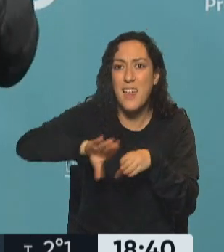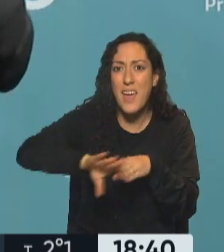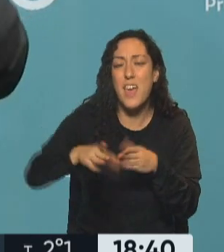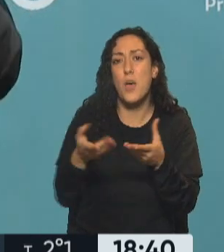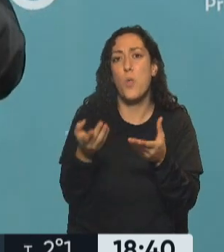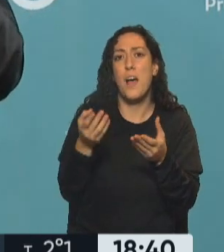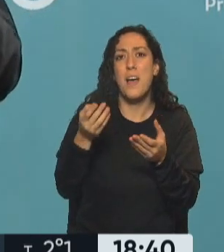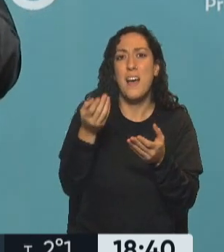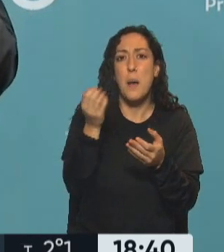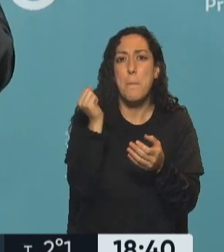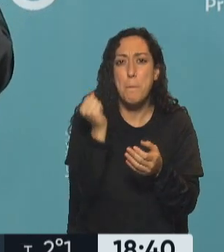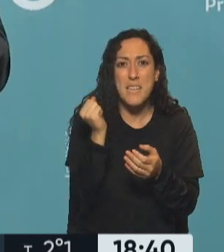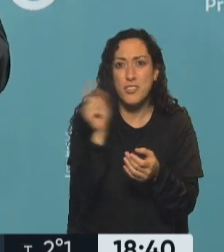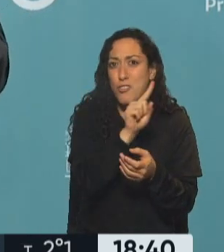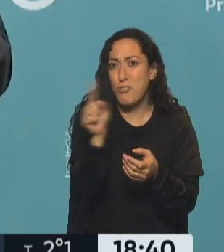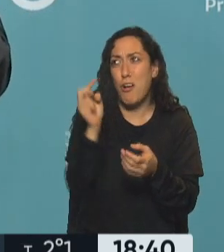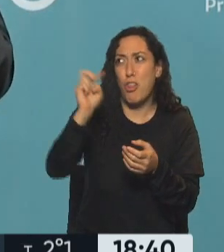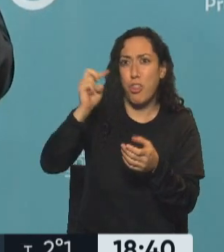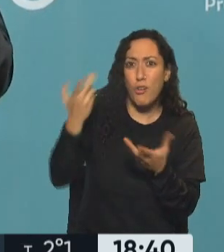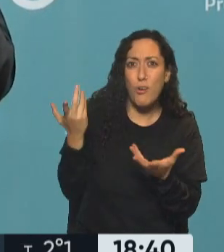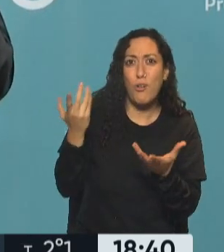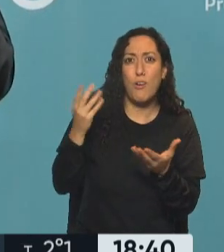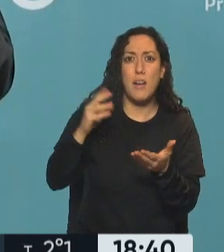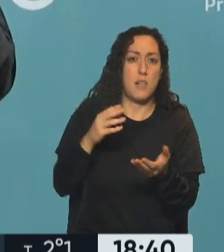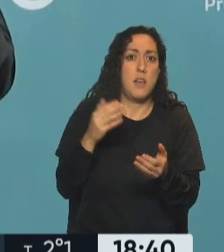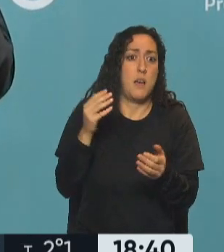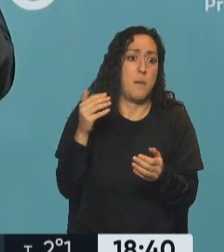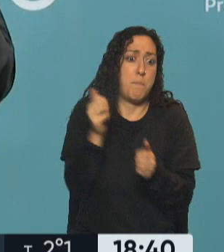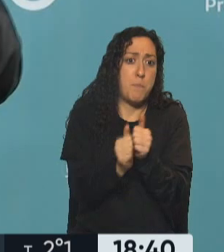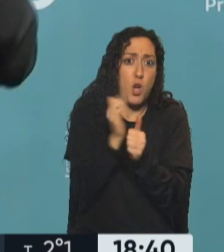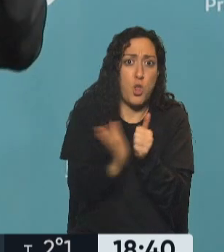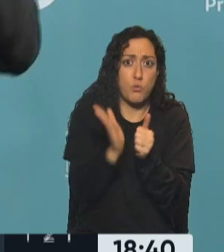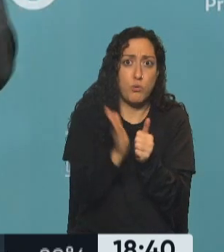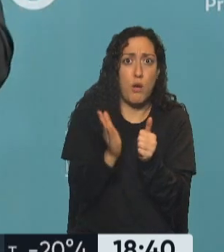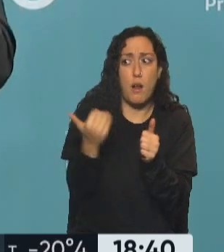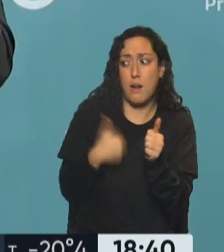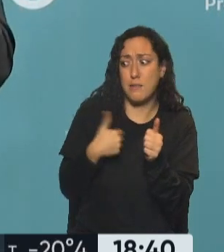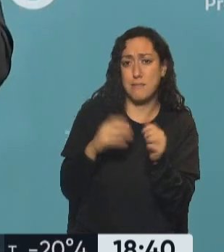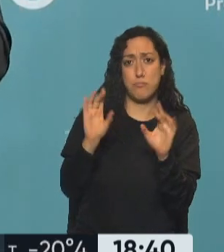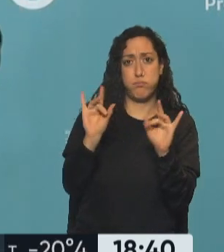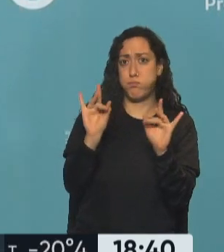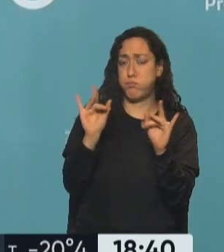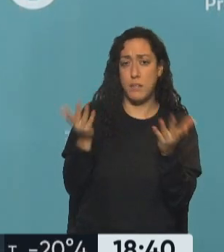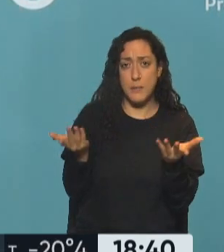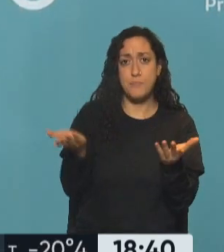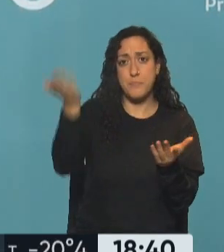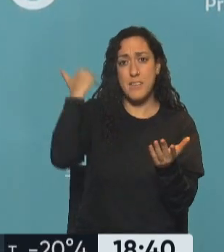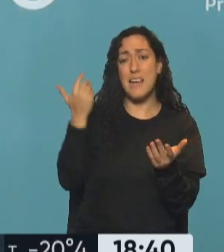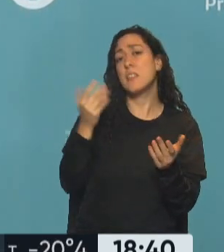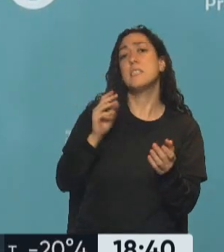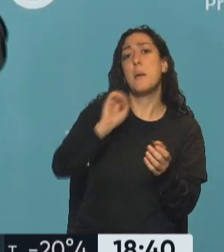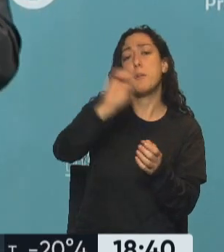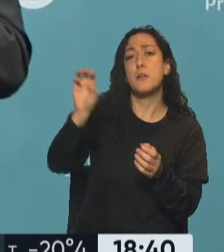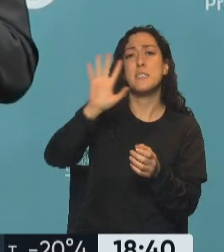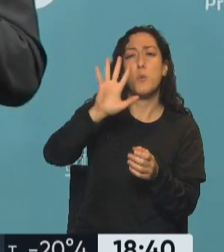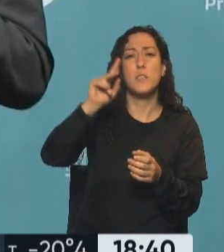moneda extranjera, sin que aumente la capacidad productiva del país. Hoy no pasa eso. En el 2019 la Argentina exportaba 59.000 millones